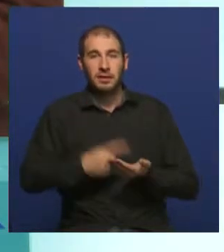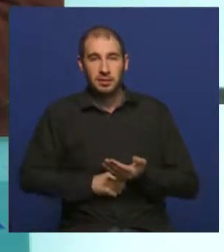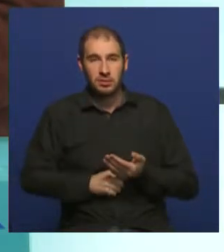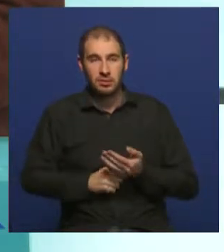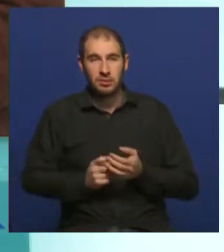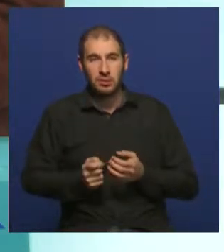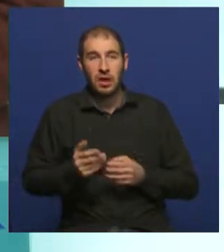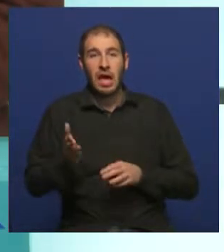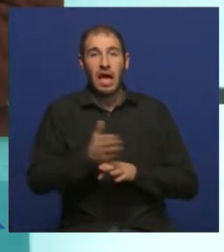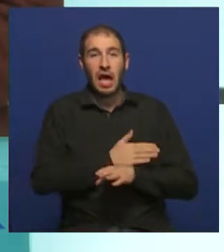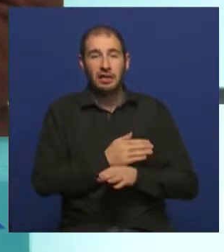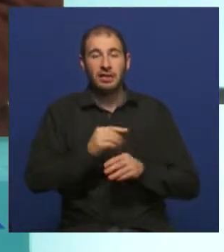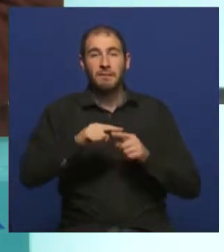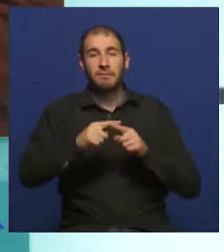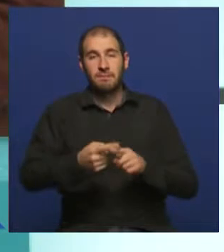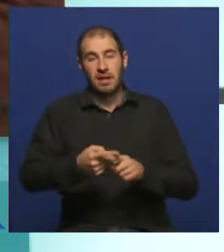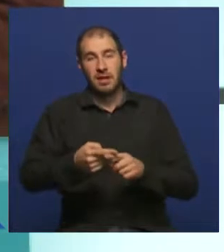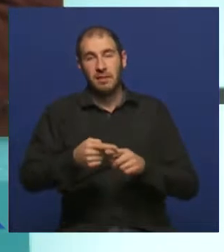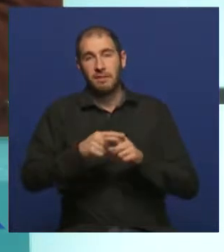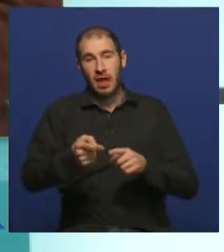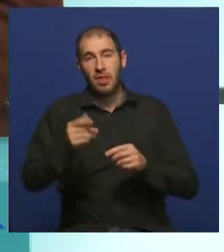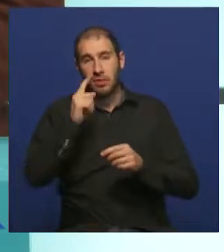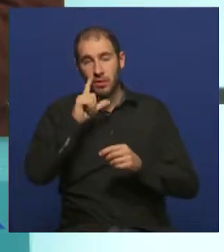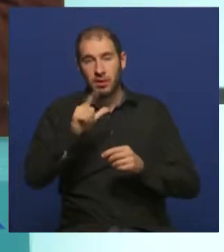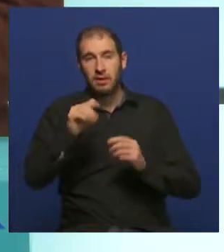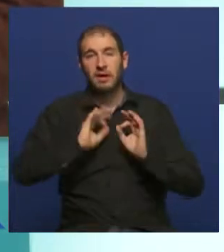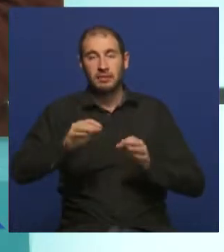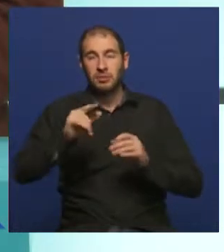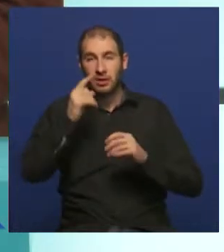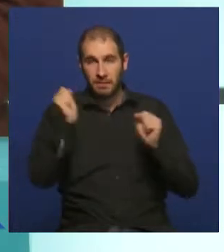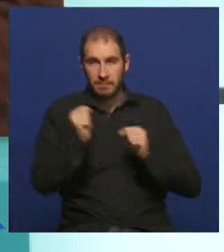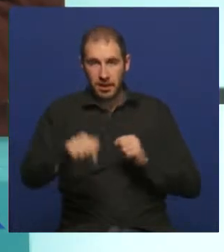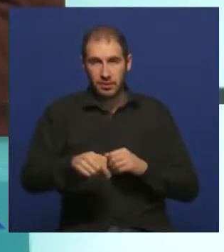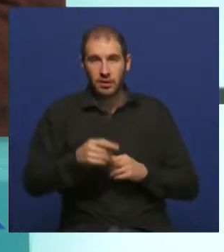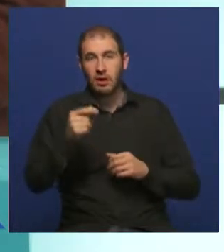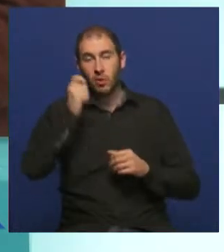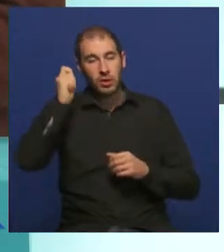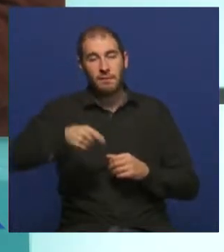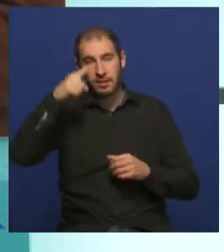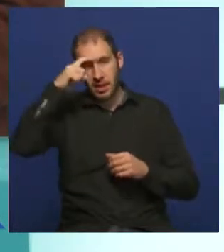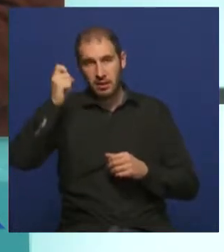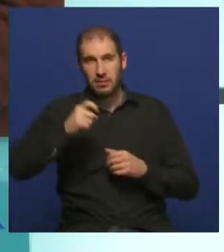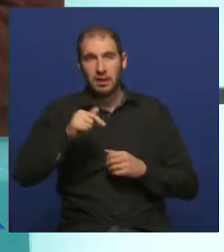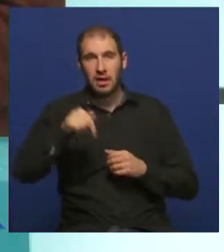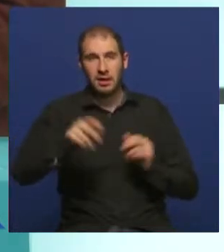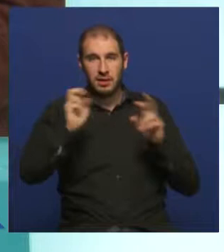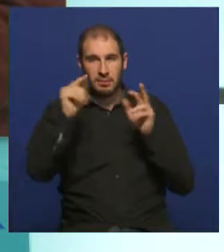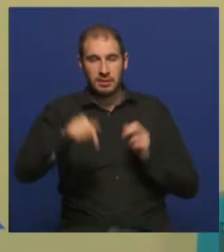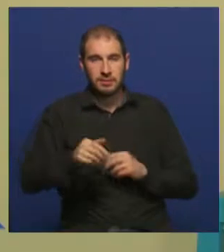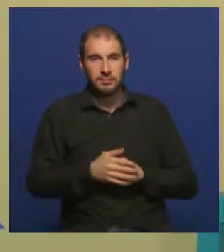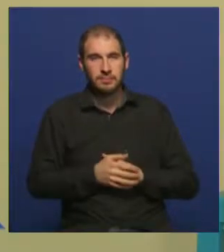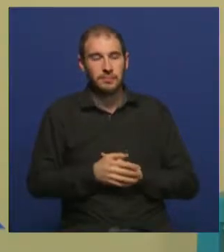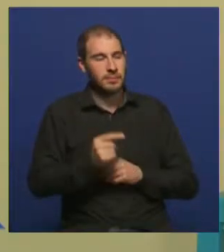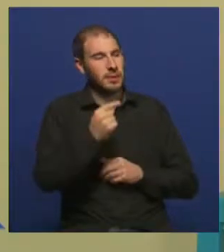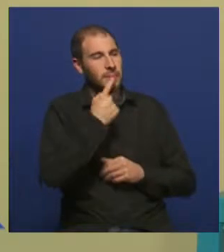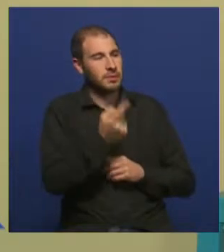sea antes de la feria judicial, la sentencia aquí en tribunales federales de Mendoza, en esta causa.